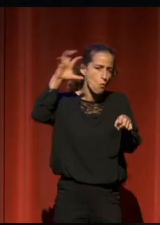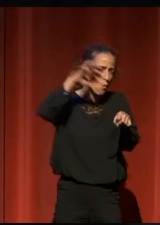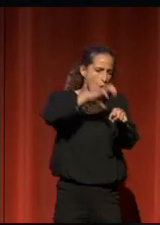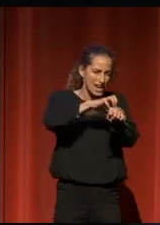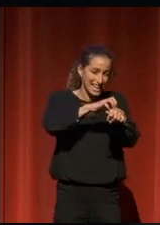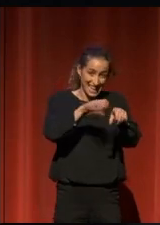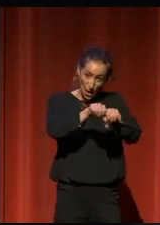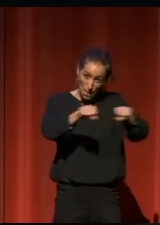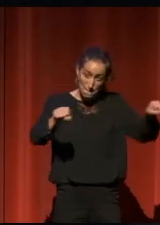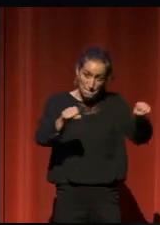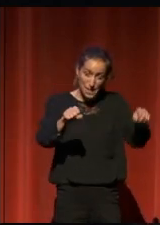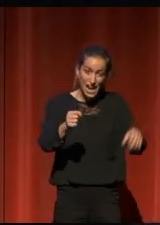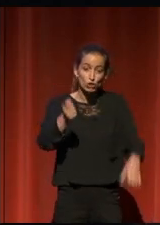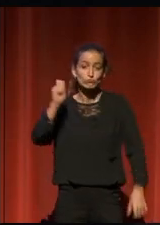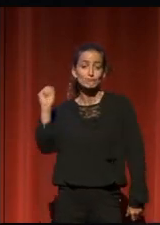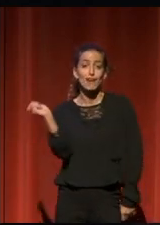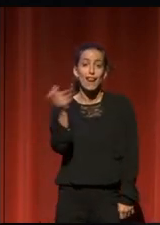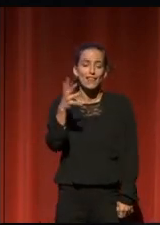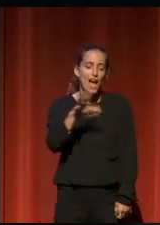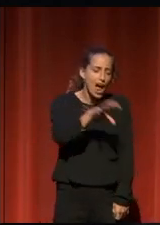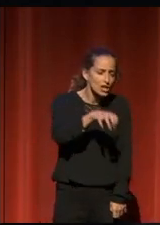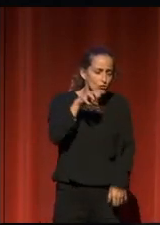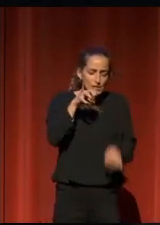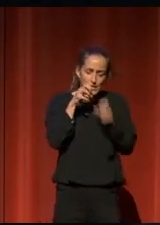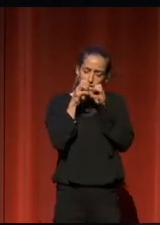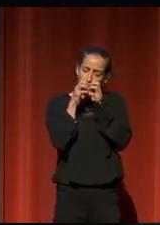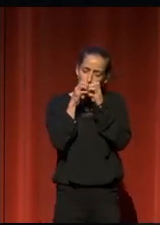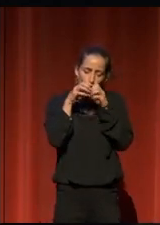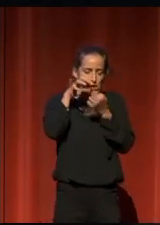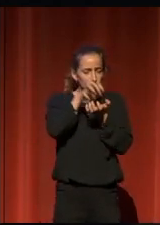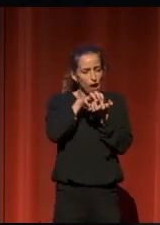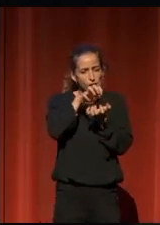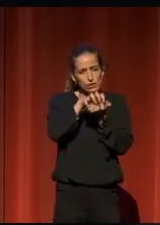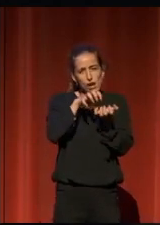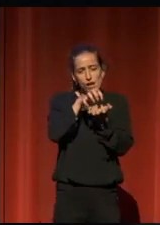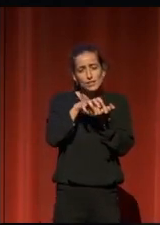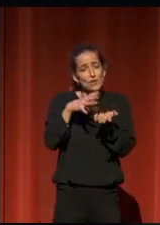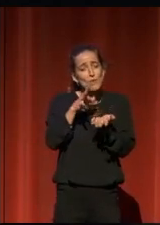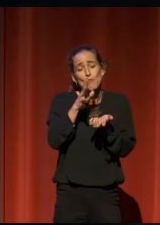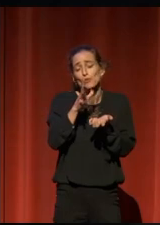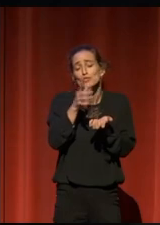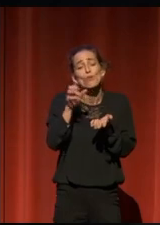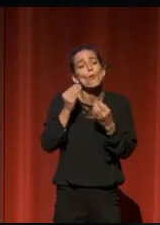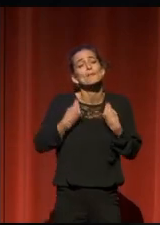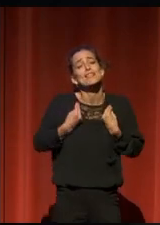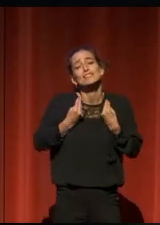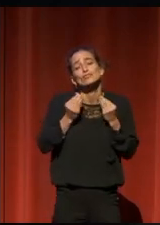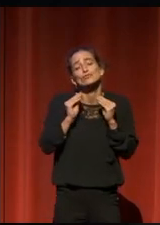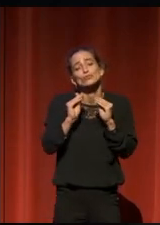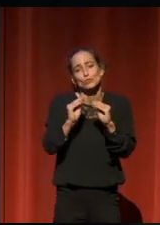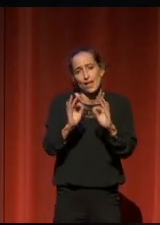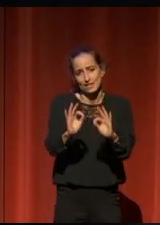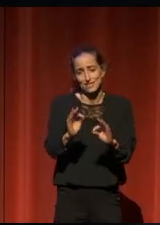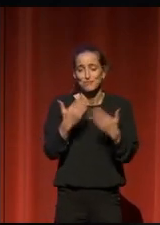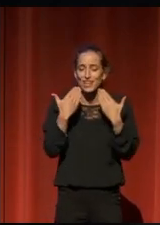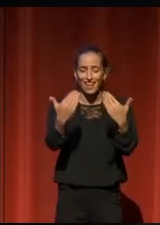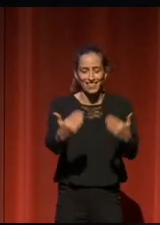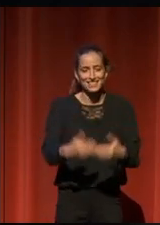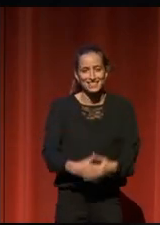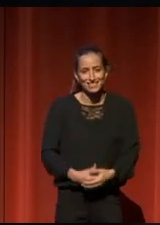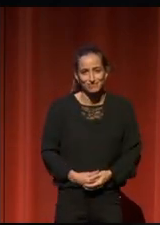palo que les lanzas y lo roen y roen porque es tu vida. Muchas gracias.